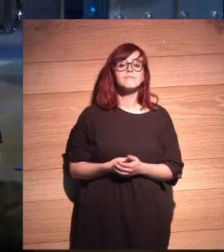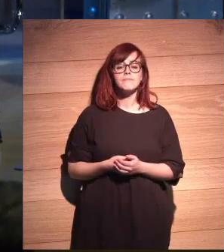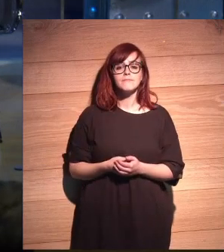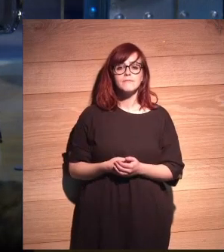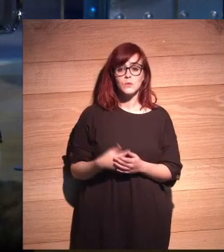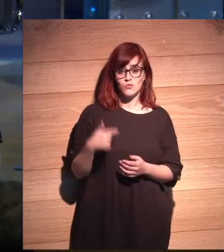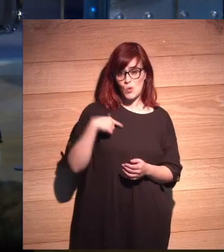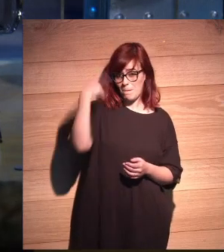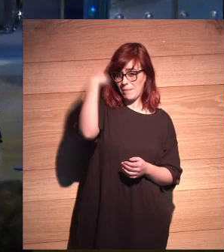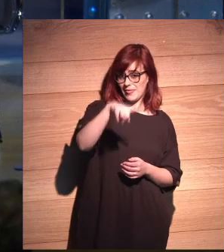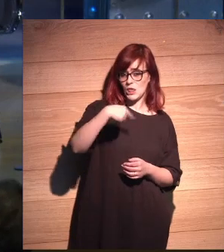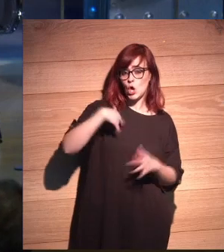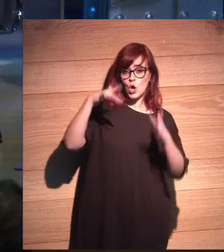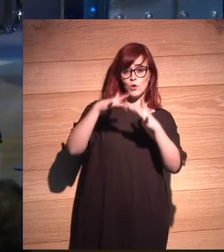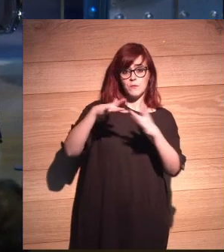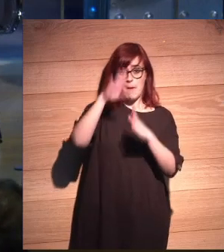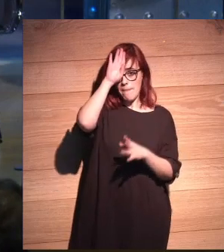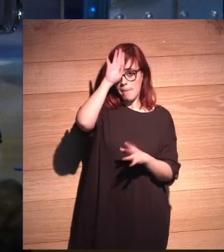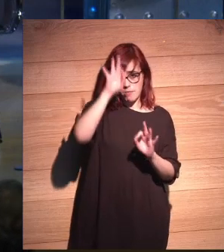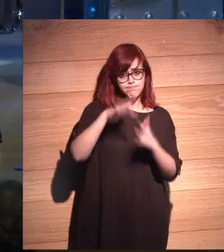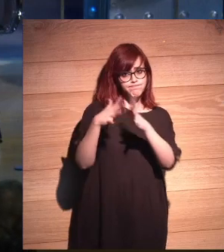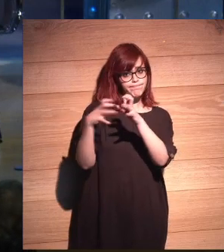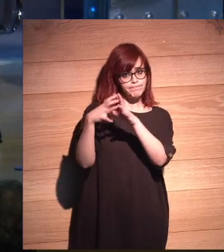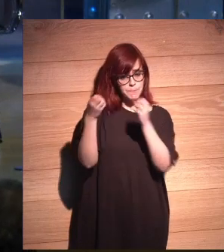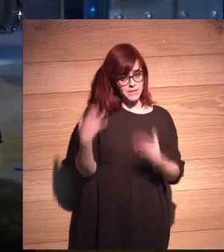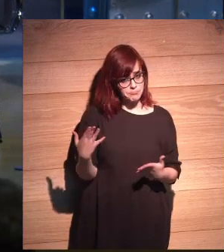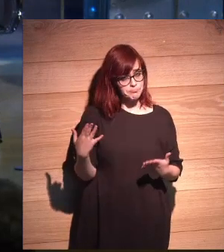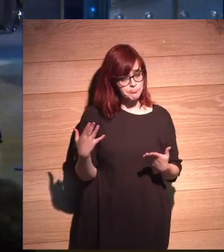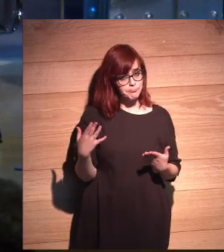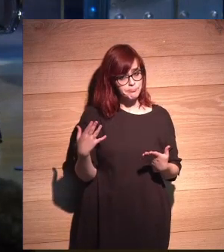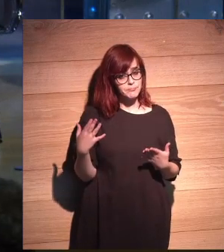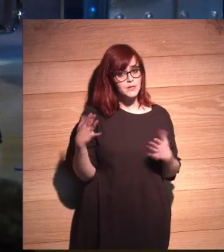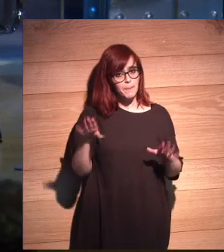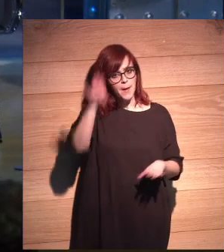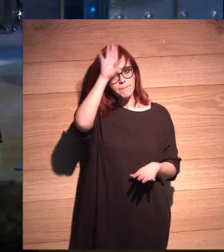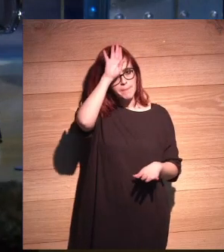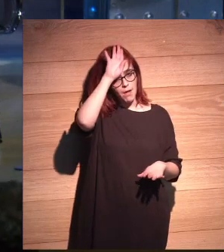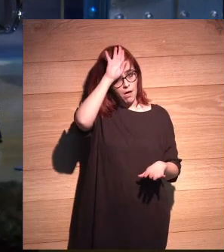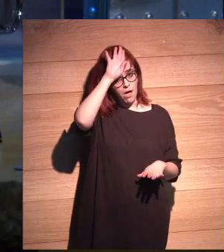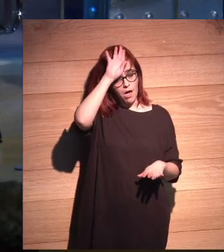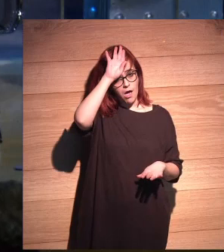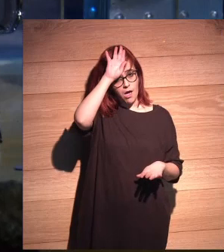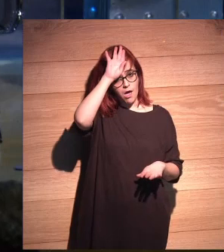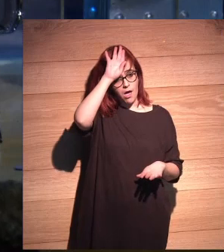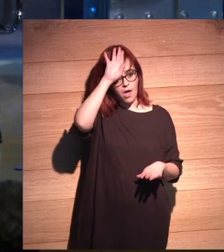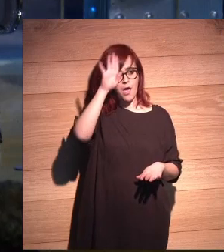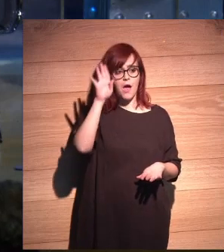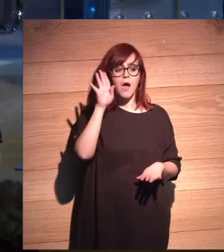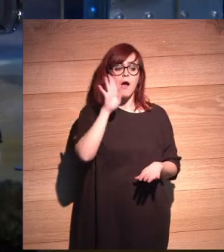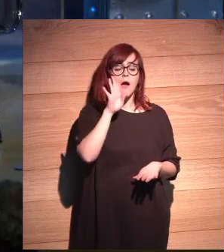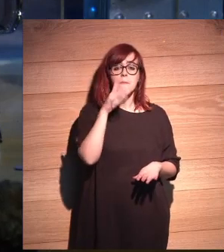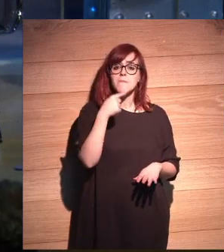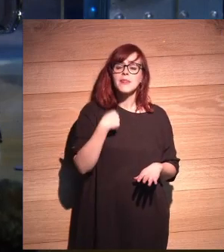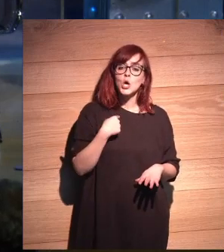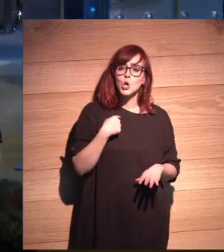tú sabes que yo tengo una buena relación con el Papa, ¿eh? Y el Papa me dijo un